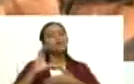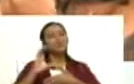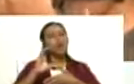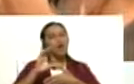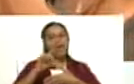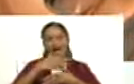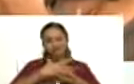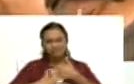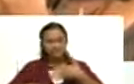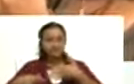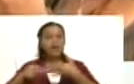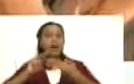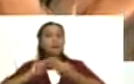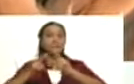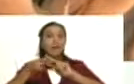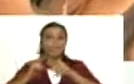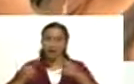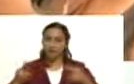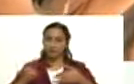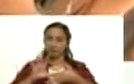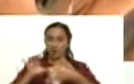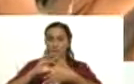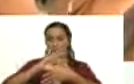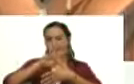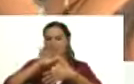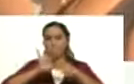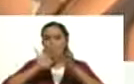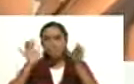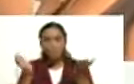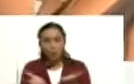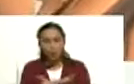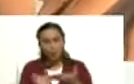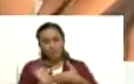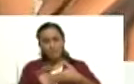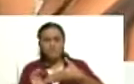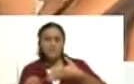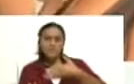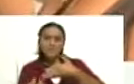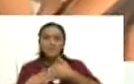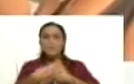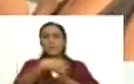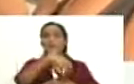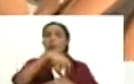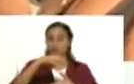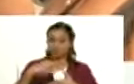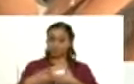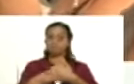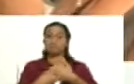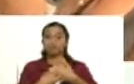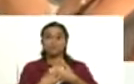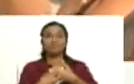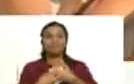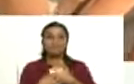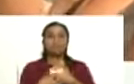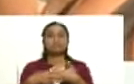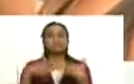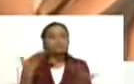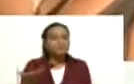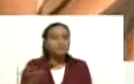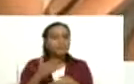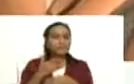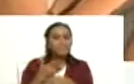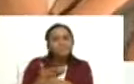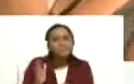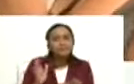bueno, ha recorrido todo el continente, afortunadamente en el momento más difícil, por la arremetida imperial, la arremetida de la